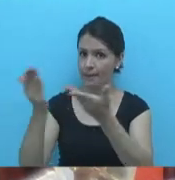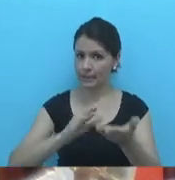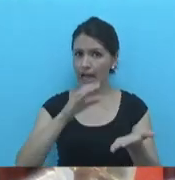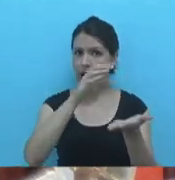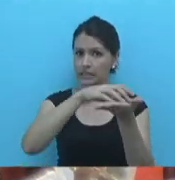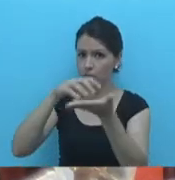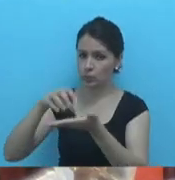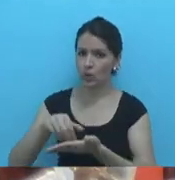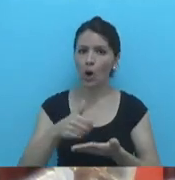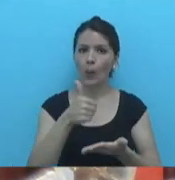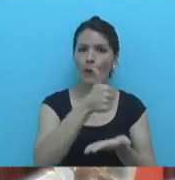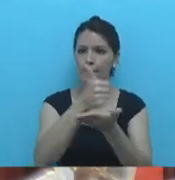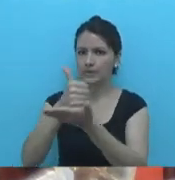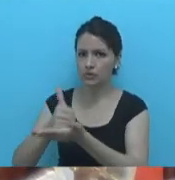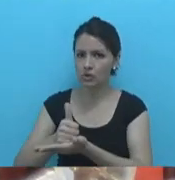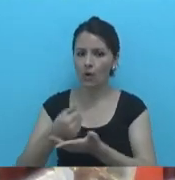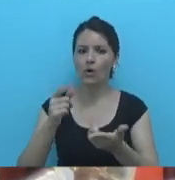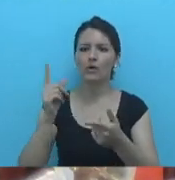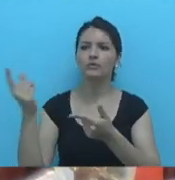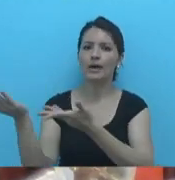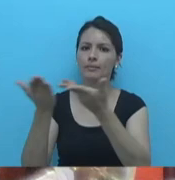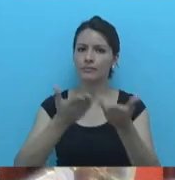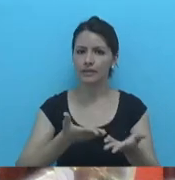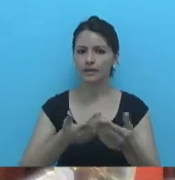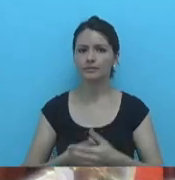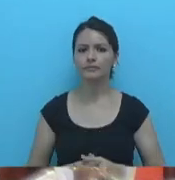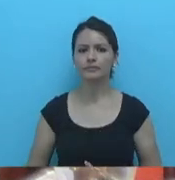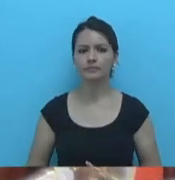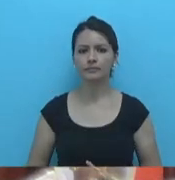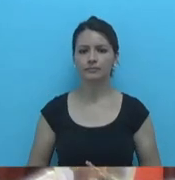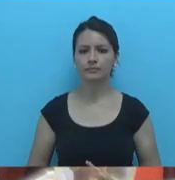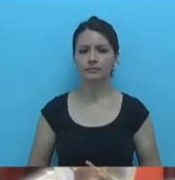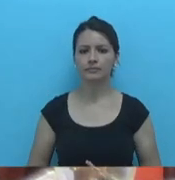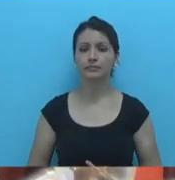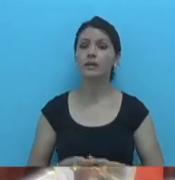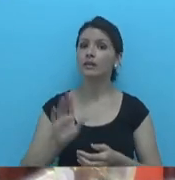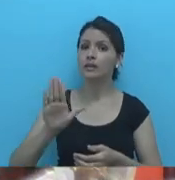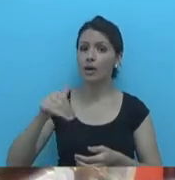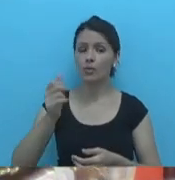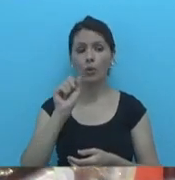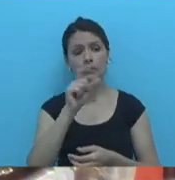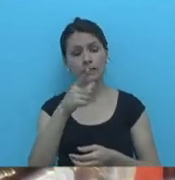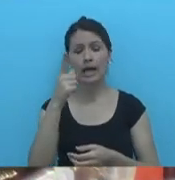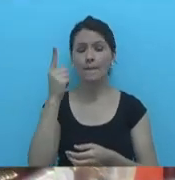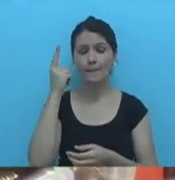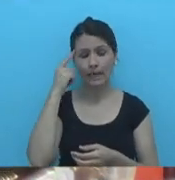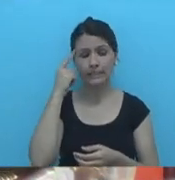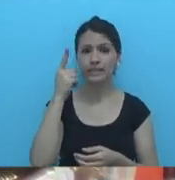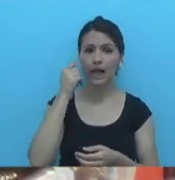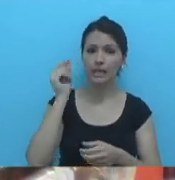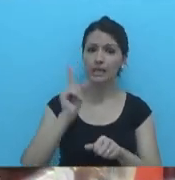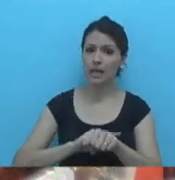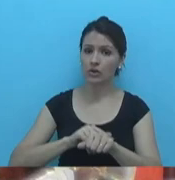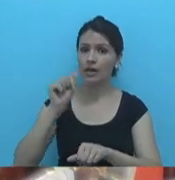y a las autoridades de la caja, y la tercera acción es darle la facultad a usted como presidente para que decida día y hora de coordinación para que la jornada se pueda